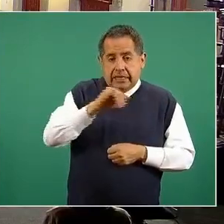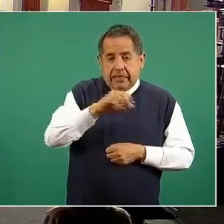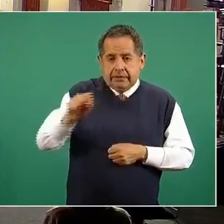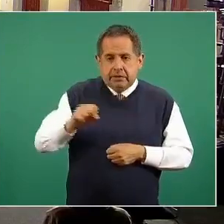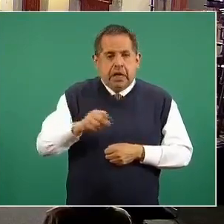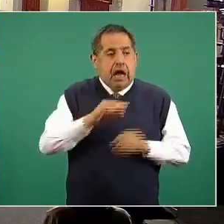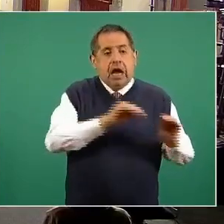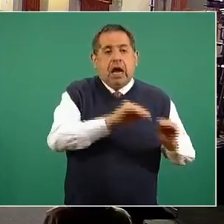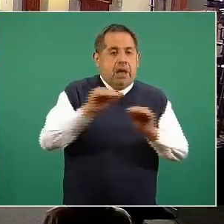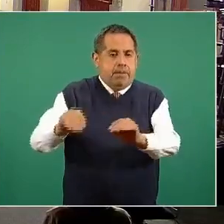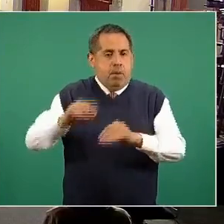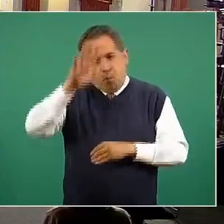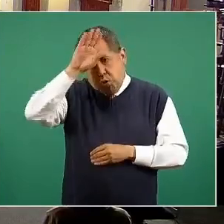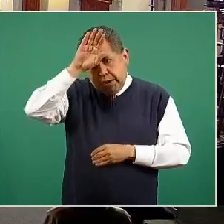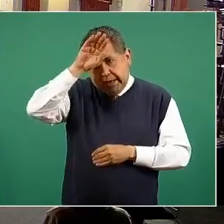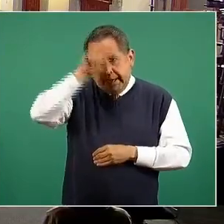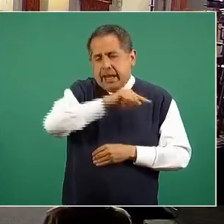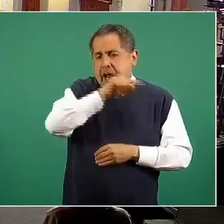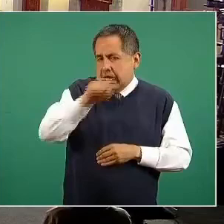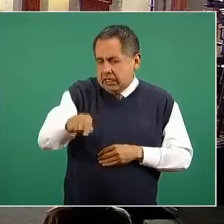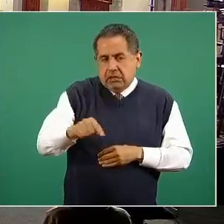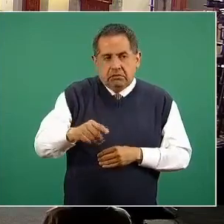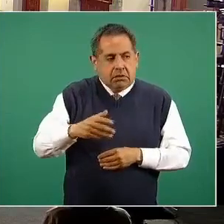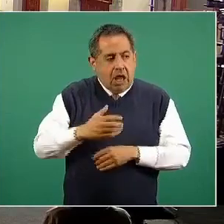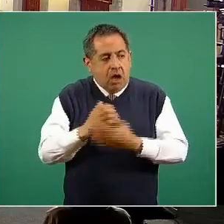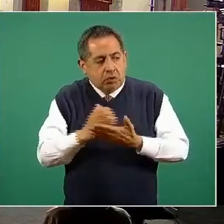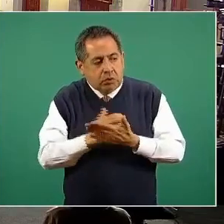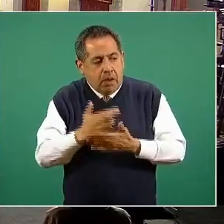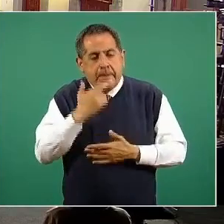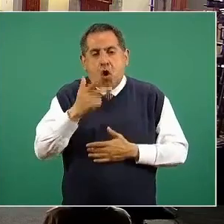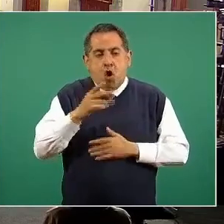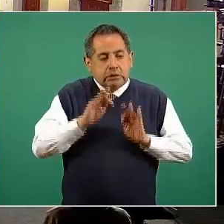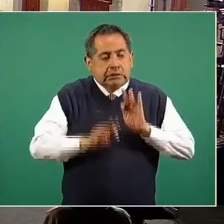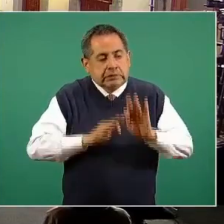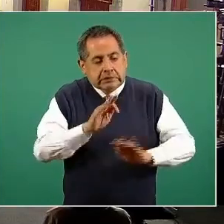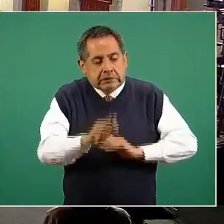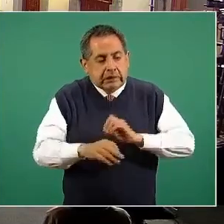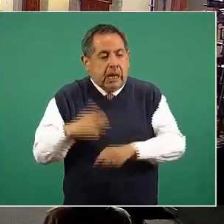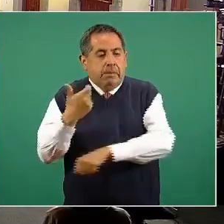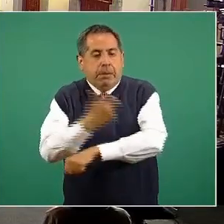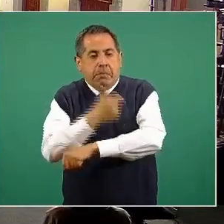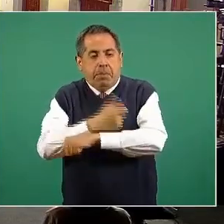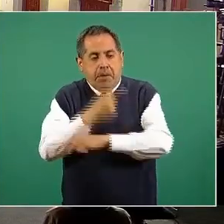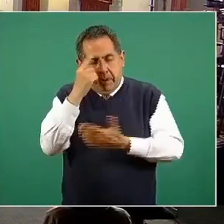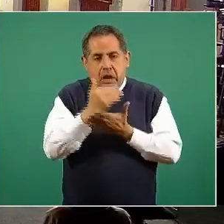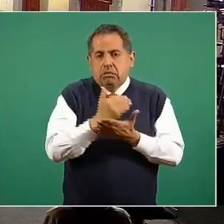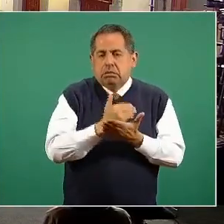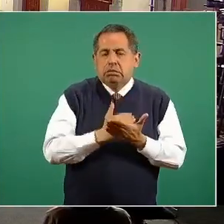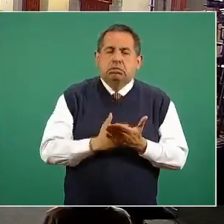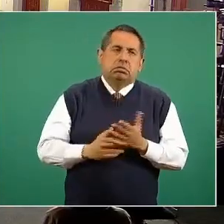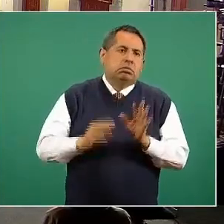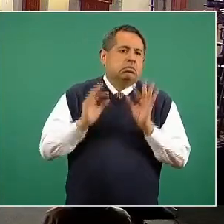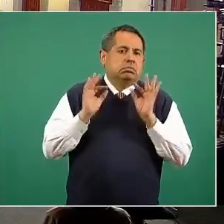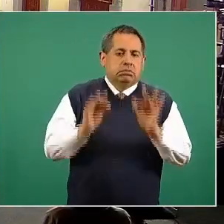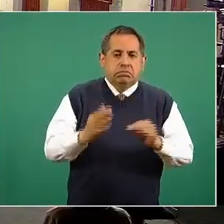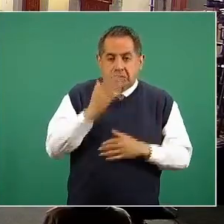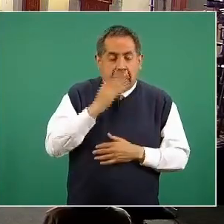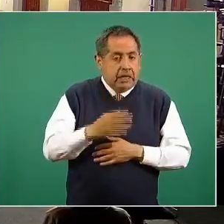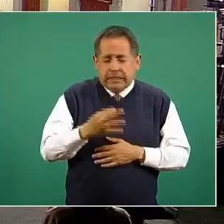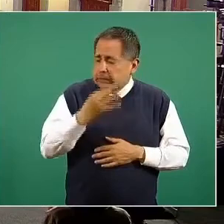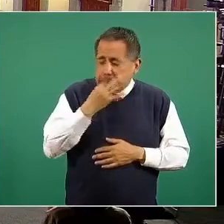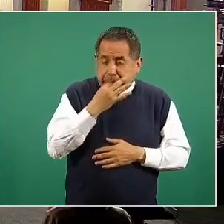en Monterrey. Va mucho mejor. Funcionó el procedimiento de plasmaféresis que fue utilizado en las primeras